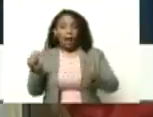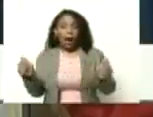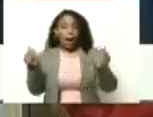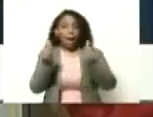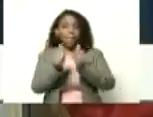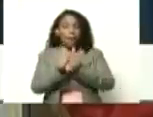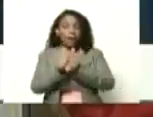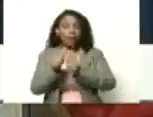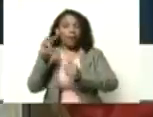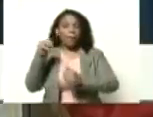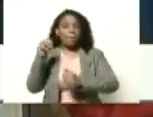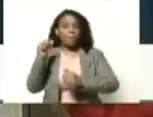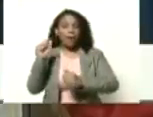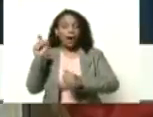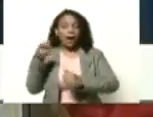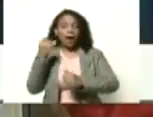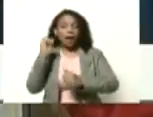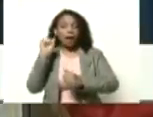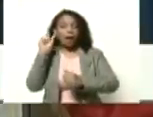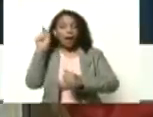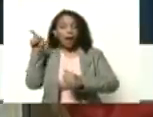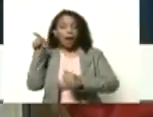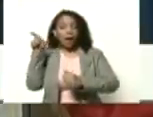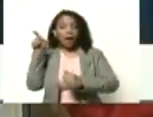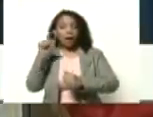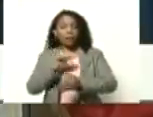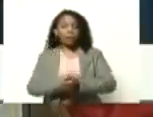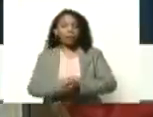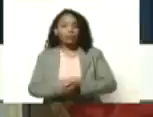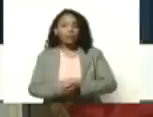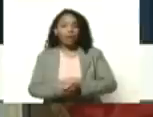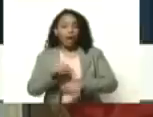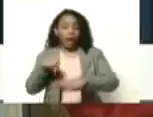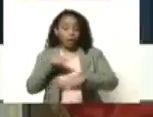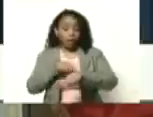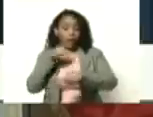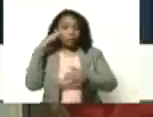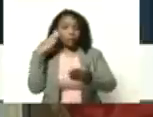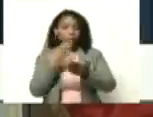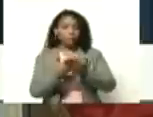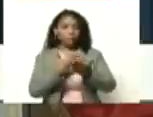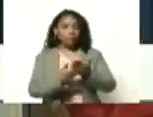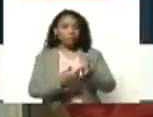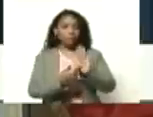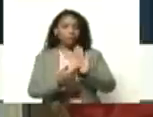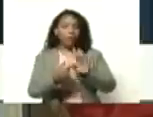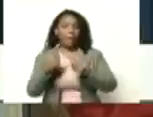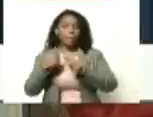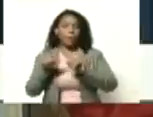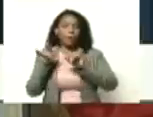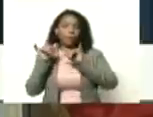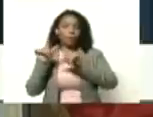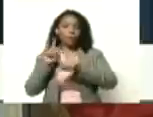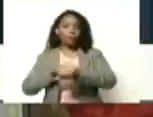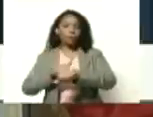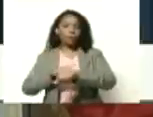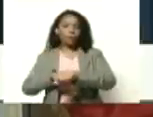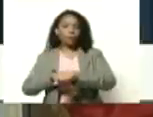malleco mares es en este momento testigo pero al mismo tiempo